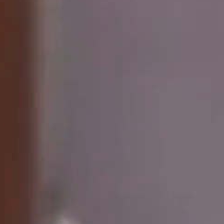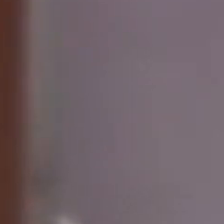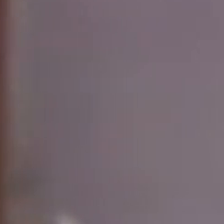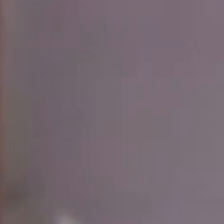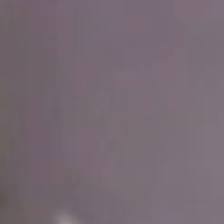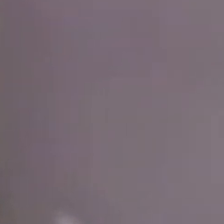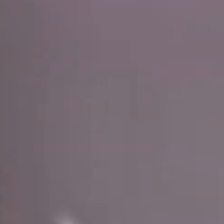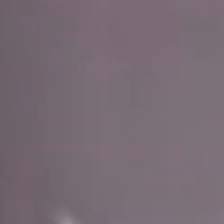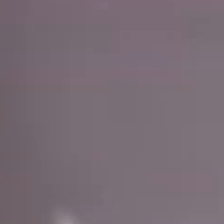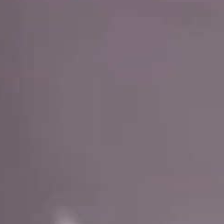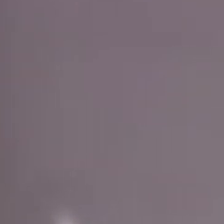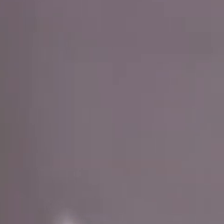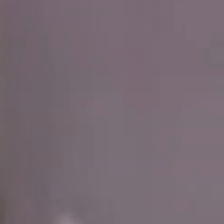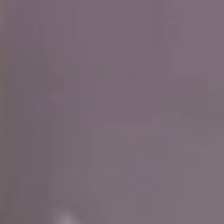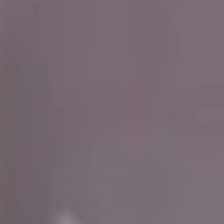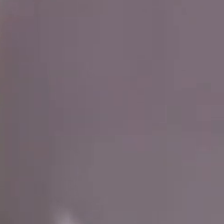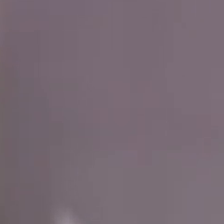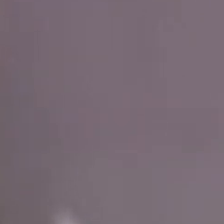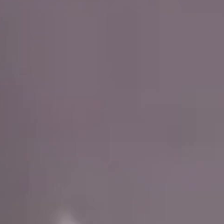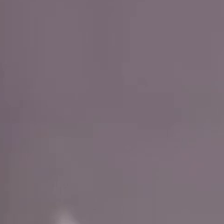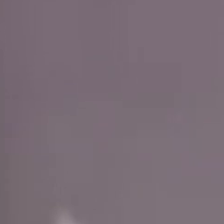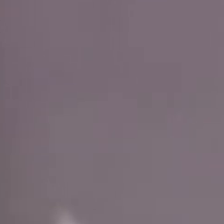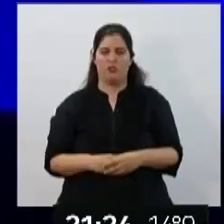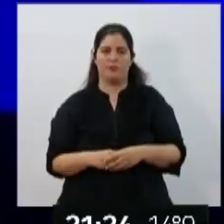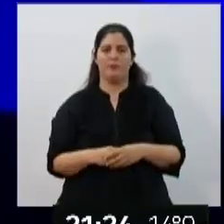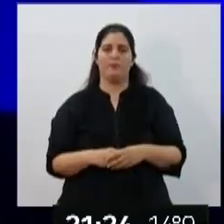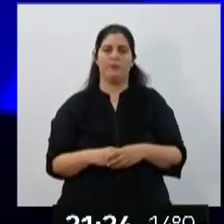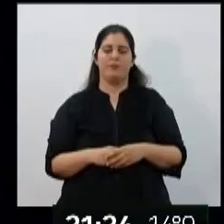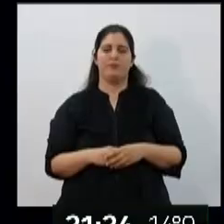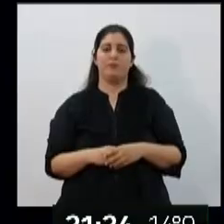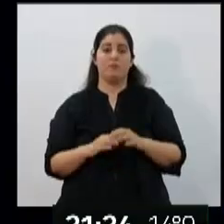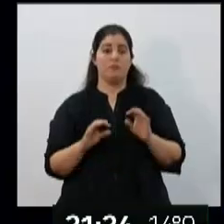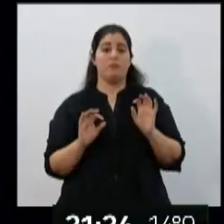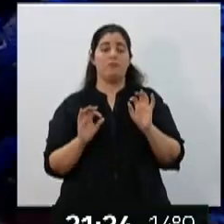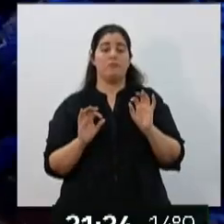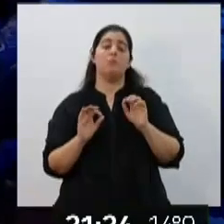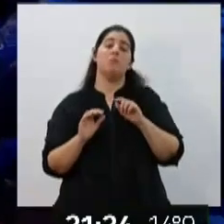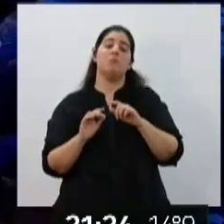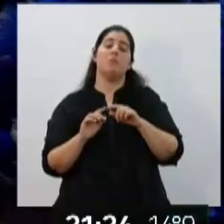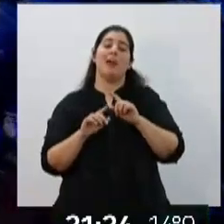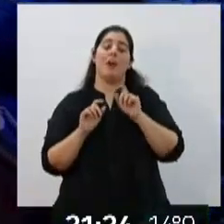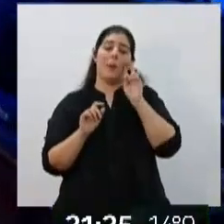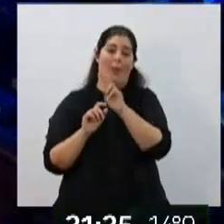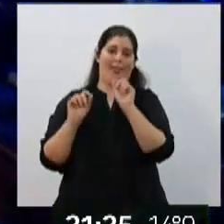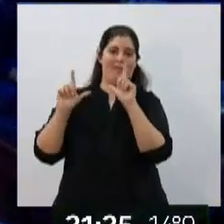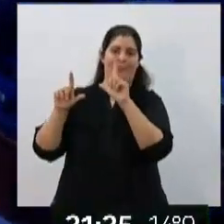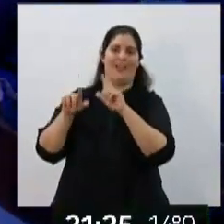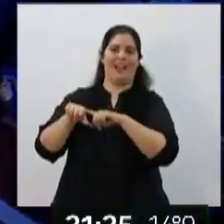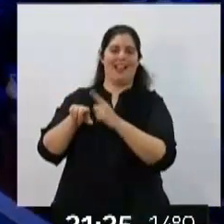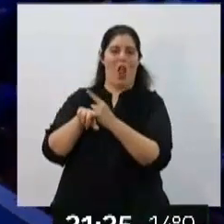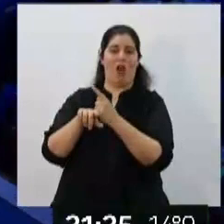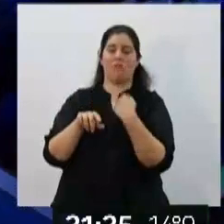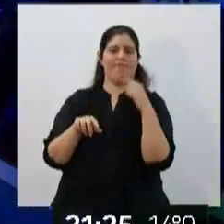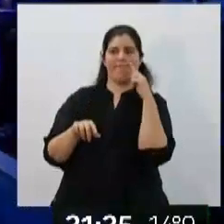¡No! ¡No! ¡No! Todos ven enorme aquí el reloj, ¿sí? No aparece